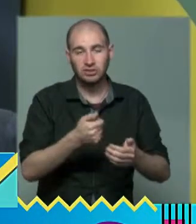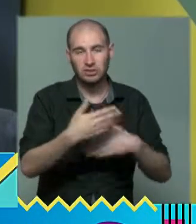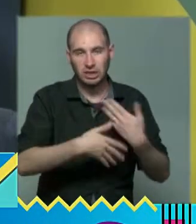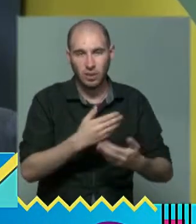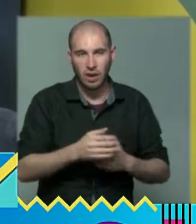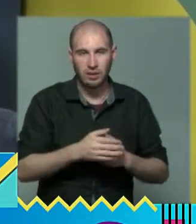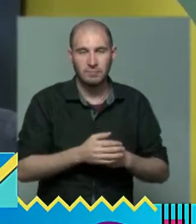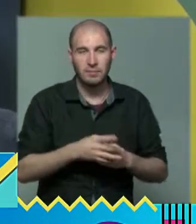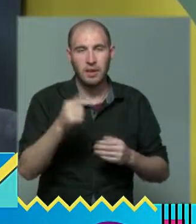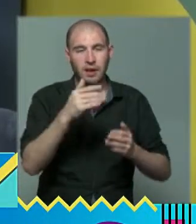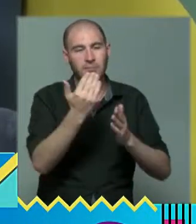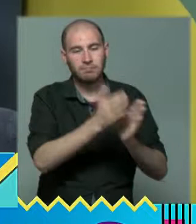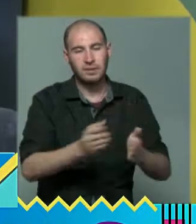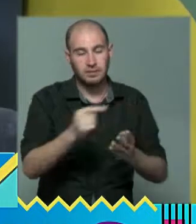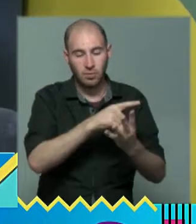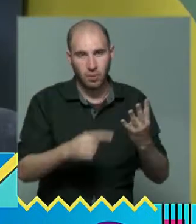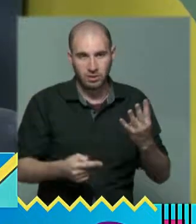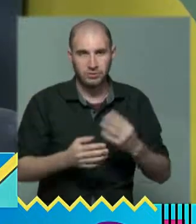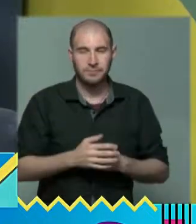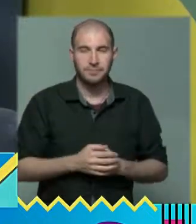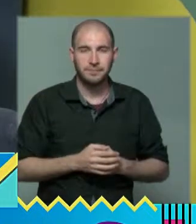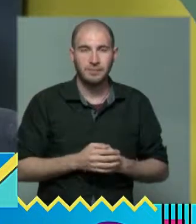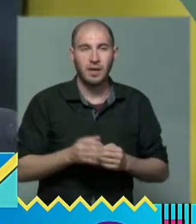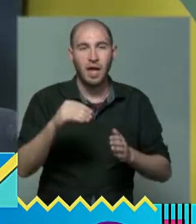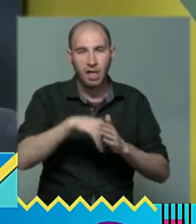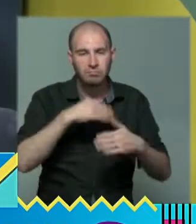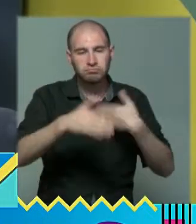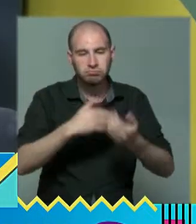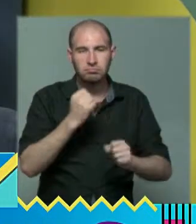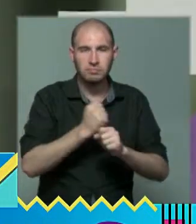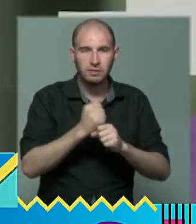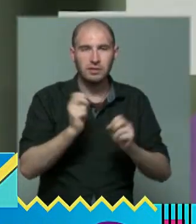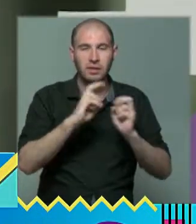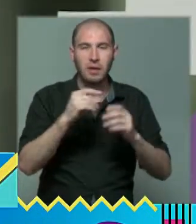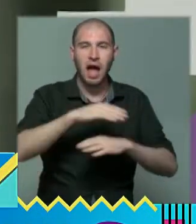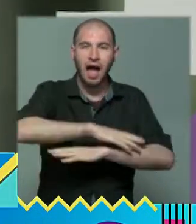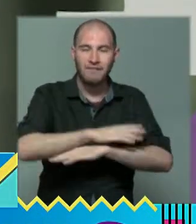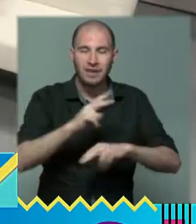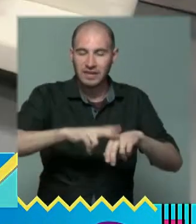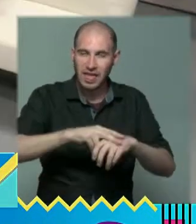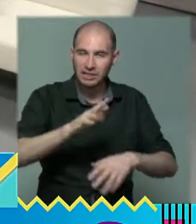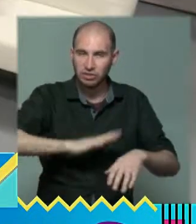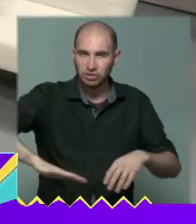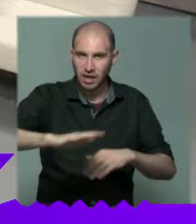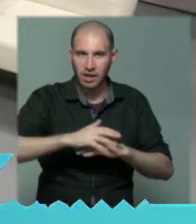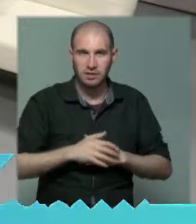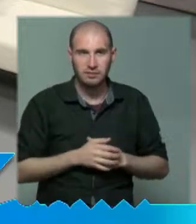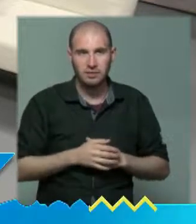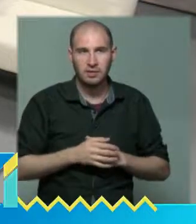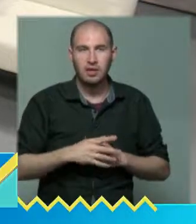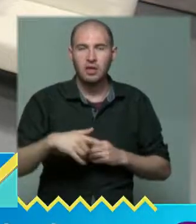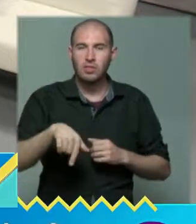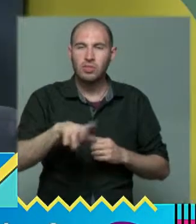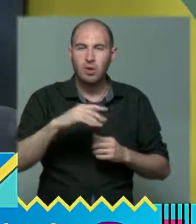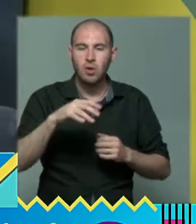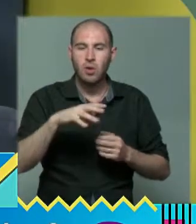realizan un programa que consta de 4 etapas y dentro de la dinámica se trabajan sobre las habilidades sociales, la poder permanecer o poder ponerse